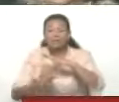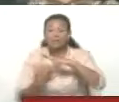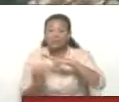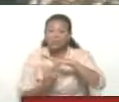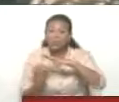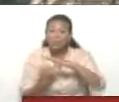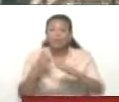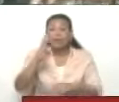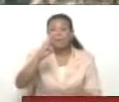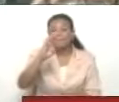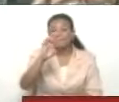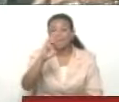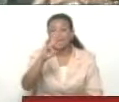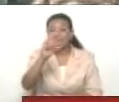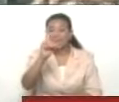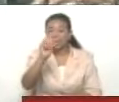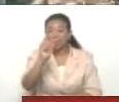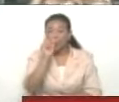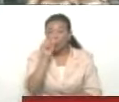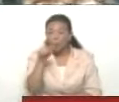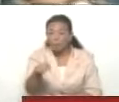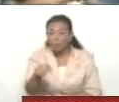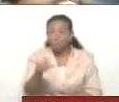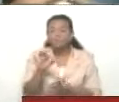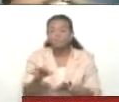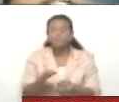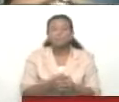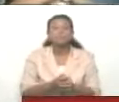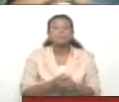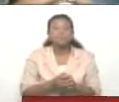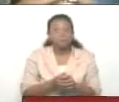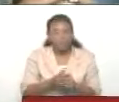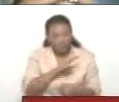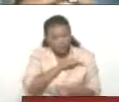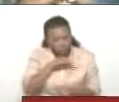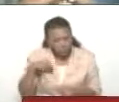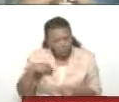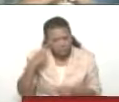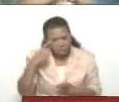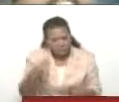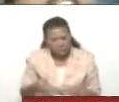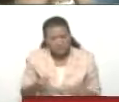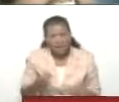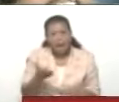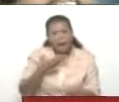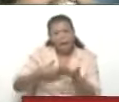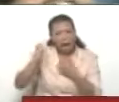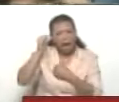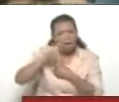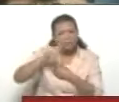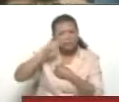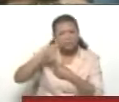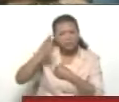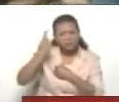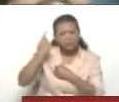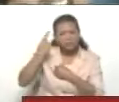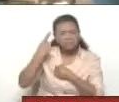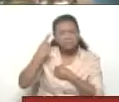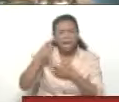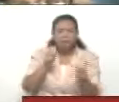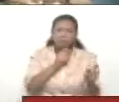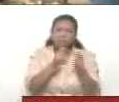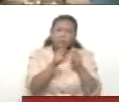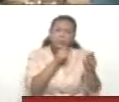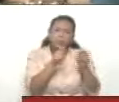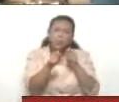por Pedro Calzadilla. Y nosotros decíamos ayer en una